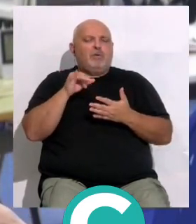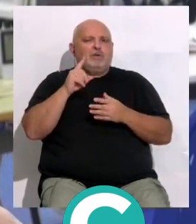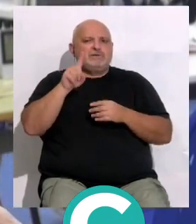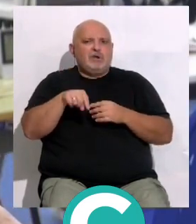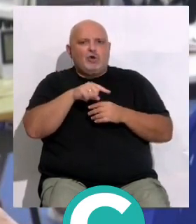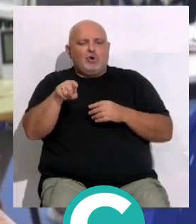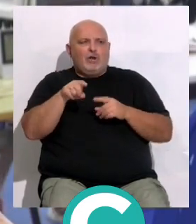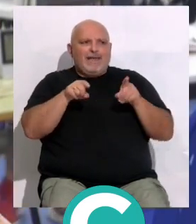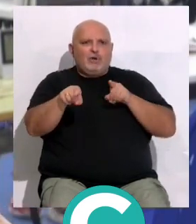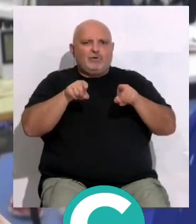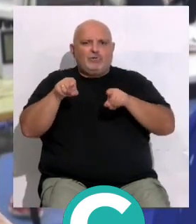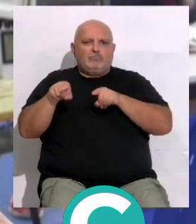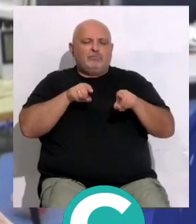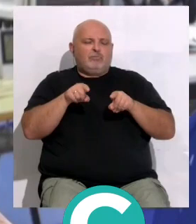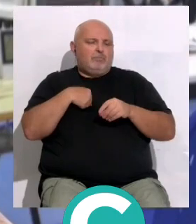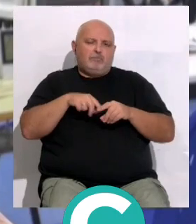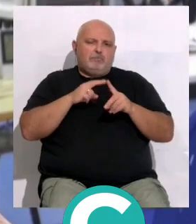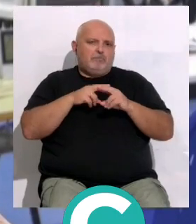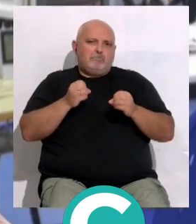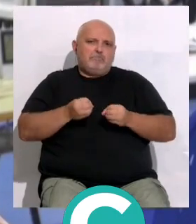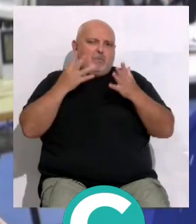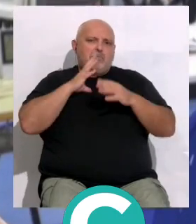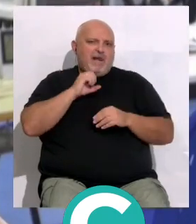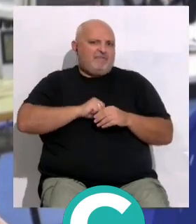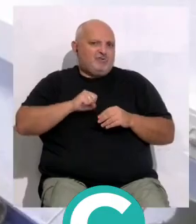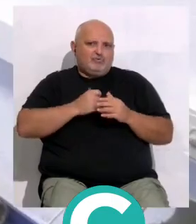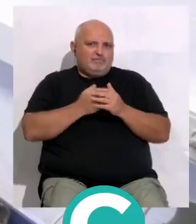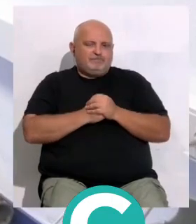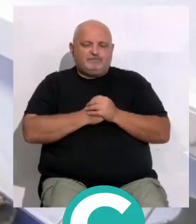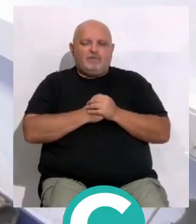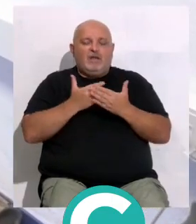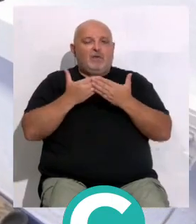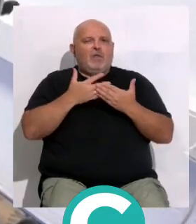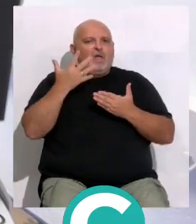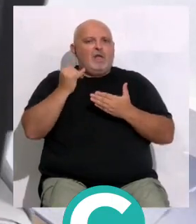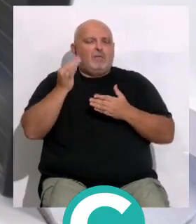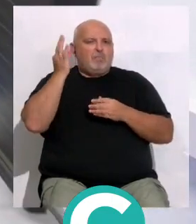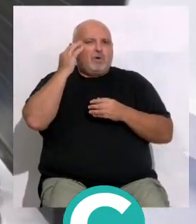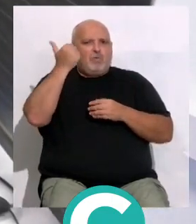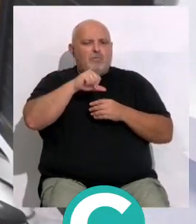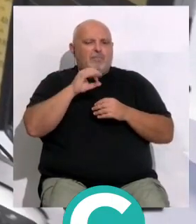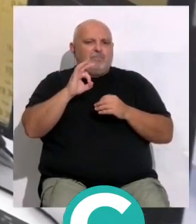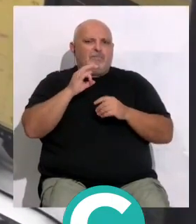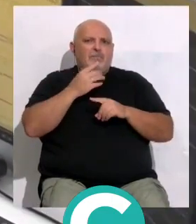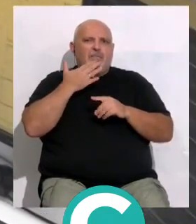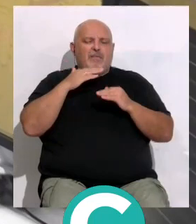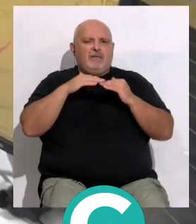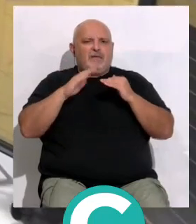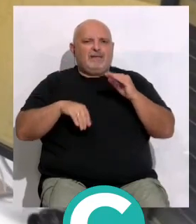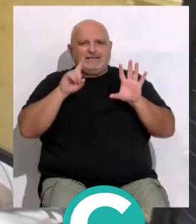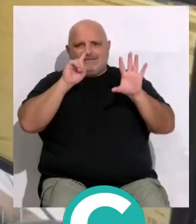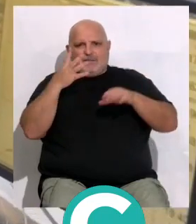no puedes hacer. Entonces esto es un milagro, para mí es una maravilla. En el estudio se incluyen mujeres y hombres de menos de